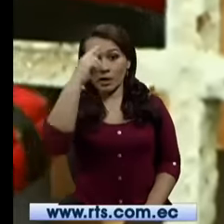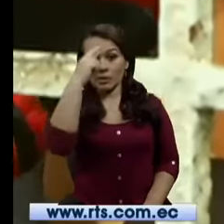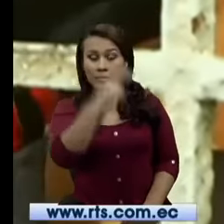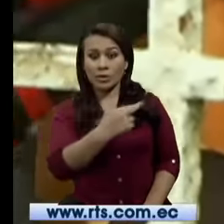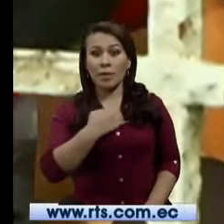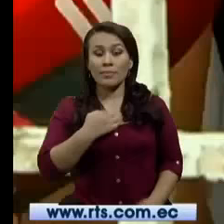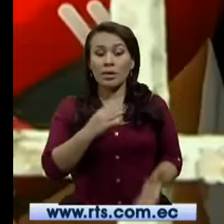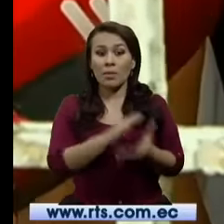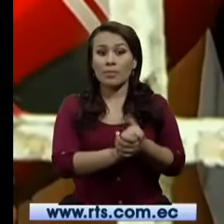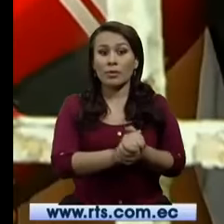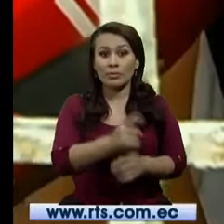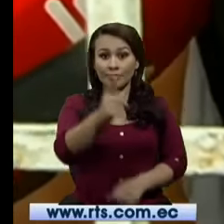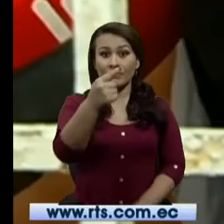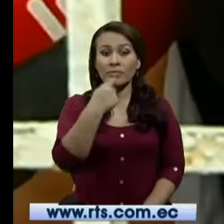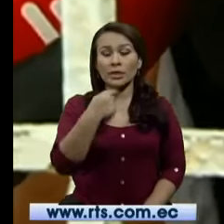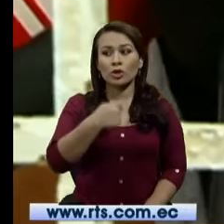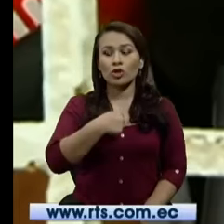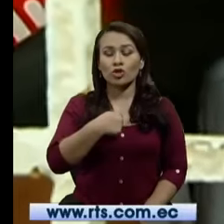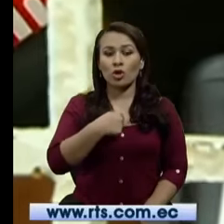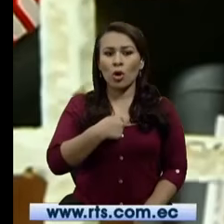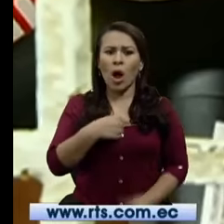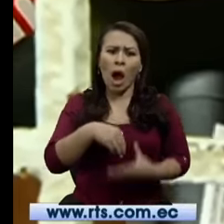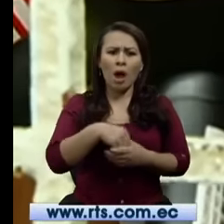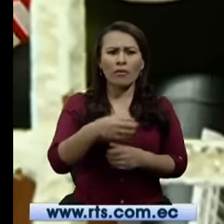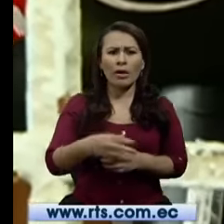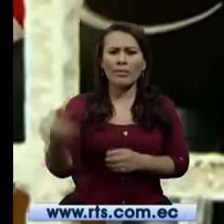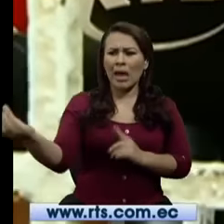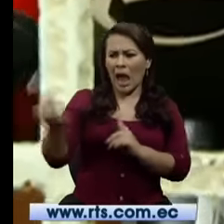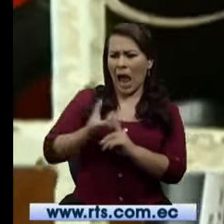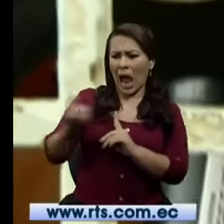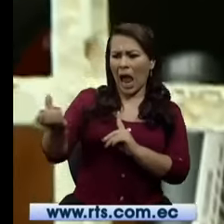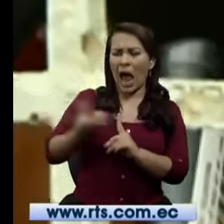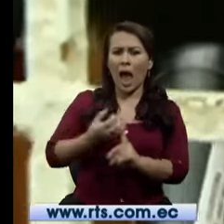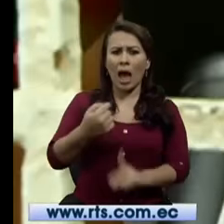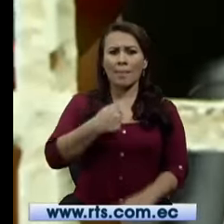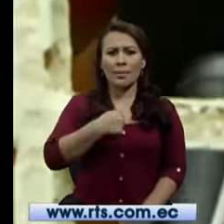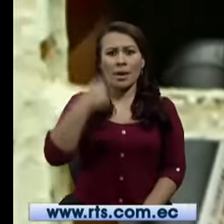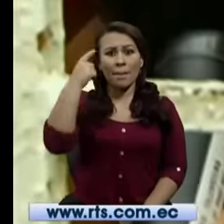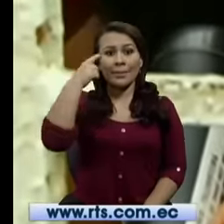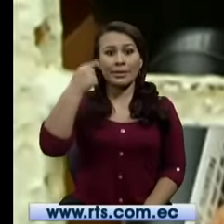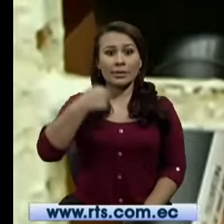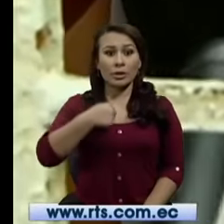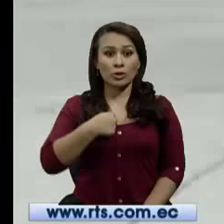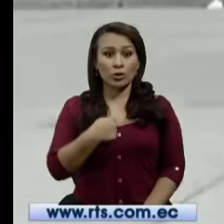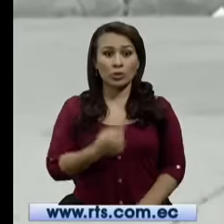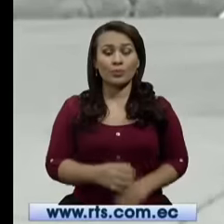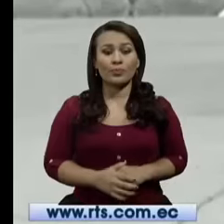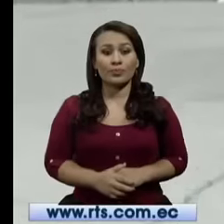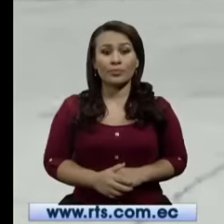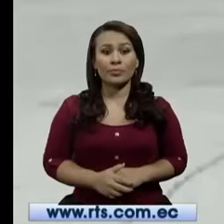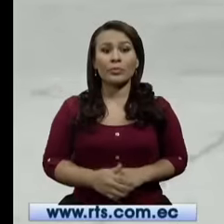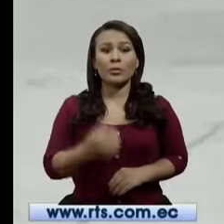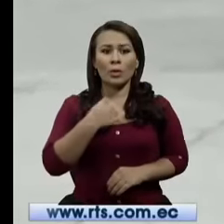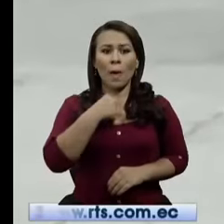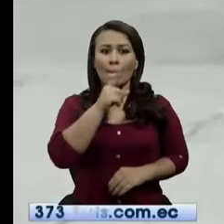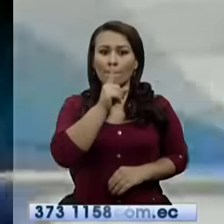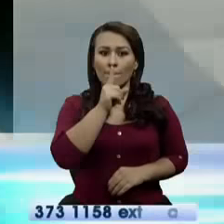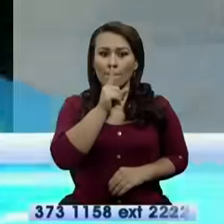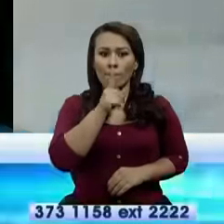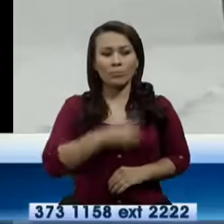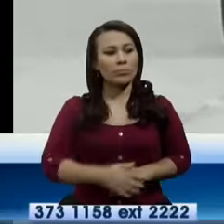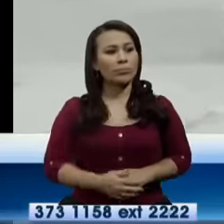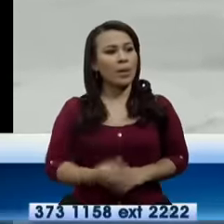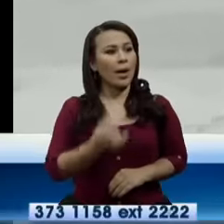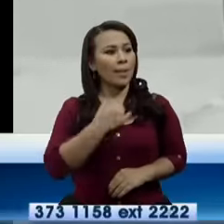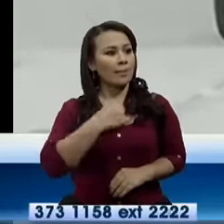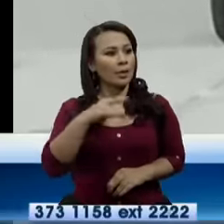Me insultaron y me me viven insultando por lo que ellos piensan que yo o sea yo como soy callada no no no me